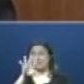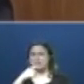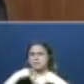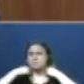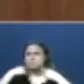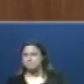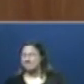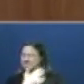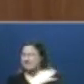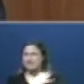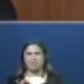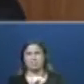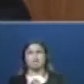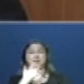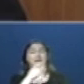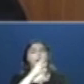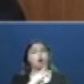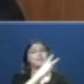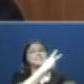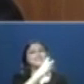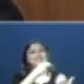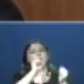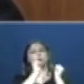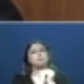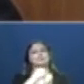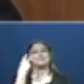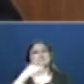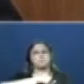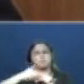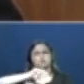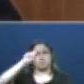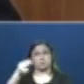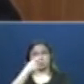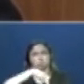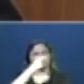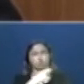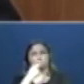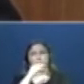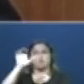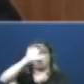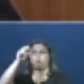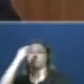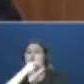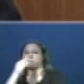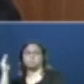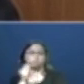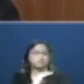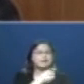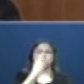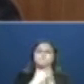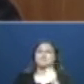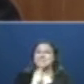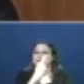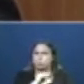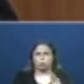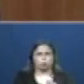solo de los 723 millones de euros de feader comprometidos por Europa para el mismo dentro de las